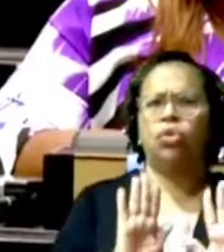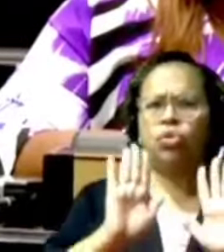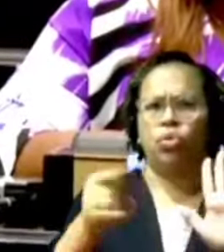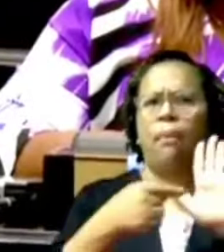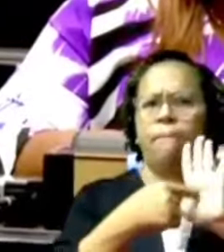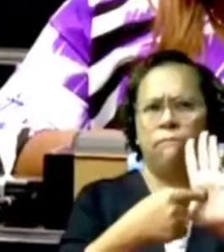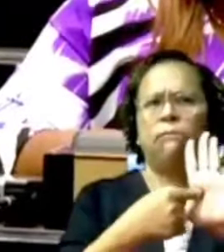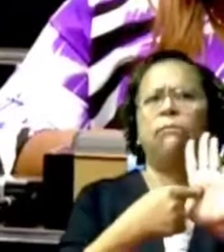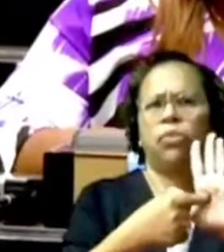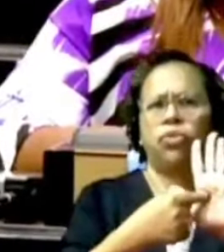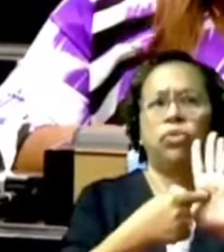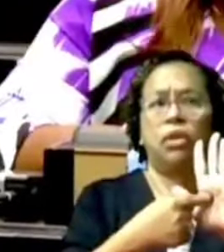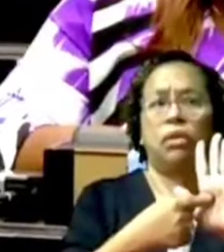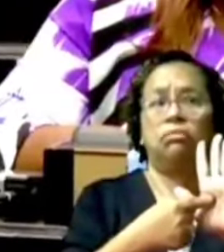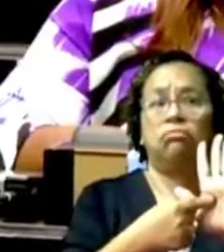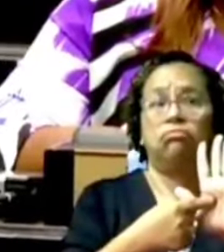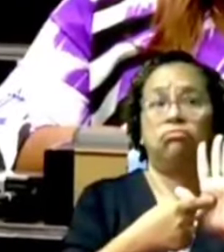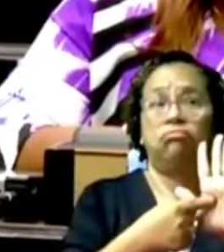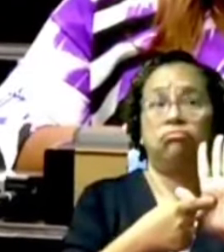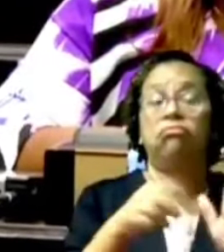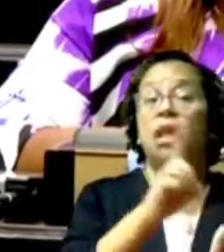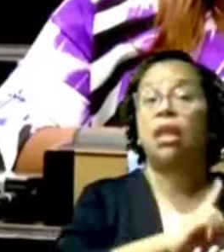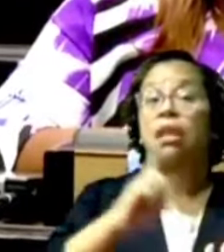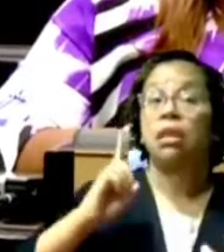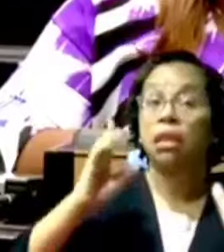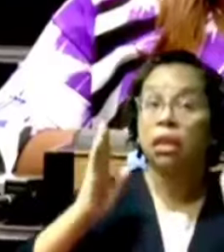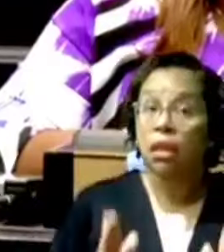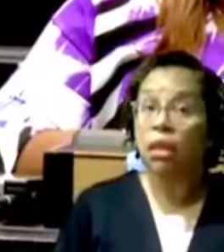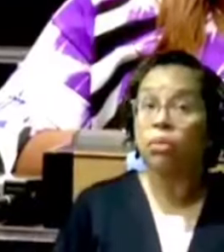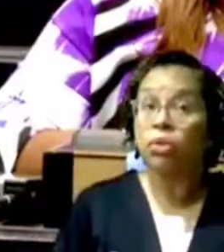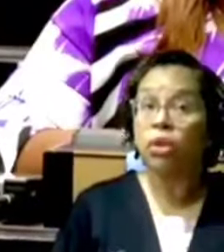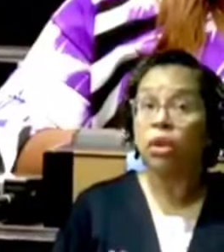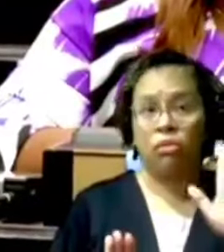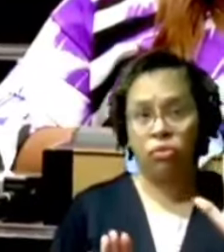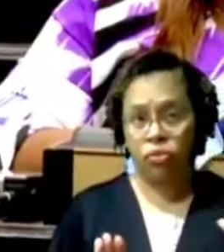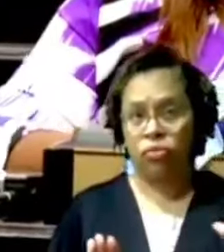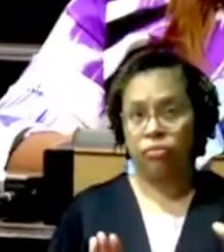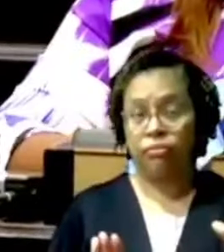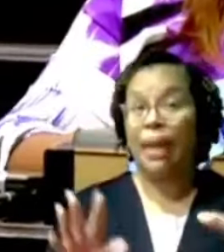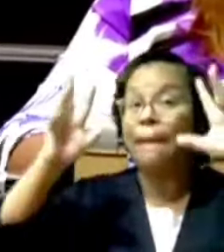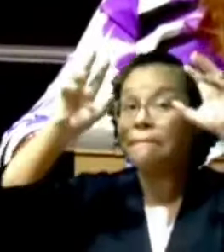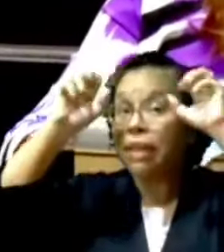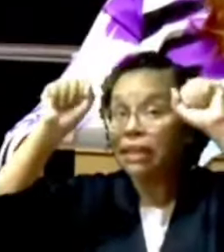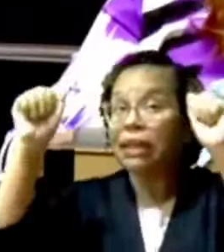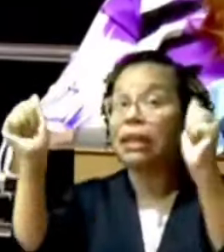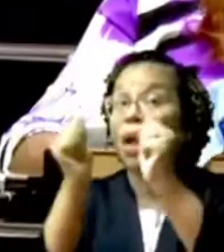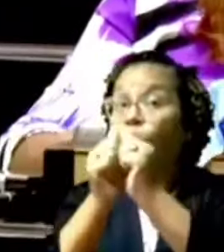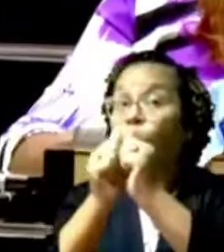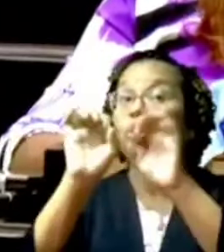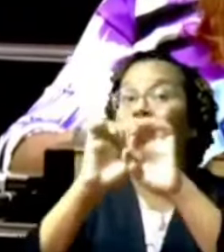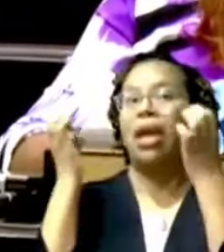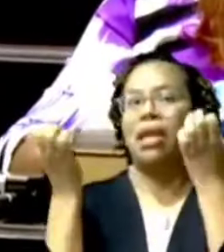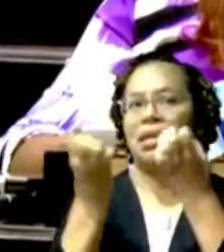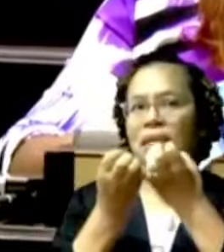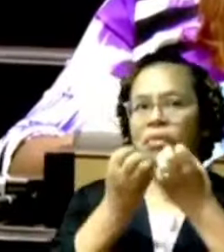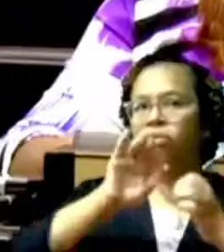los diputados. Los diputados son diputados, el Poder Ejecutivo es el Poder Ejecutivo. Lo que el presidente habló no concierne a nada a